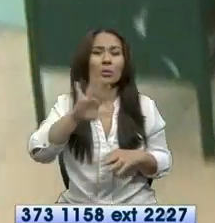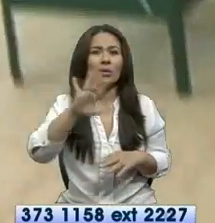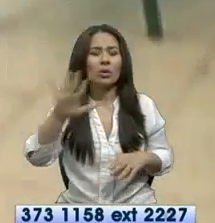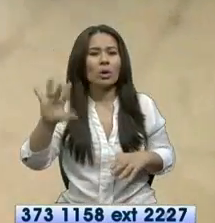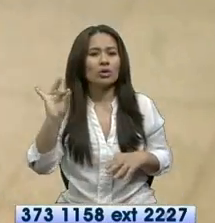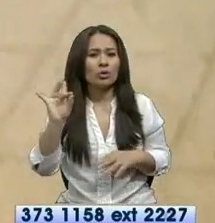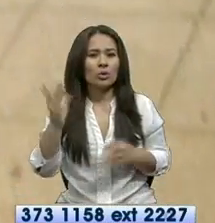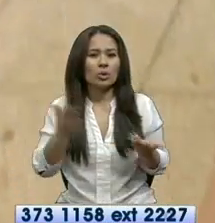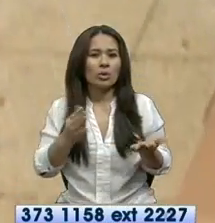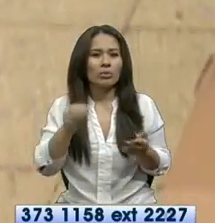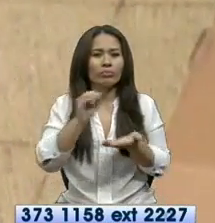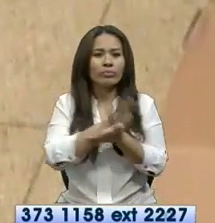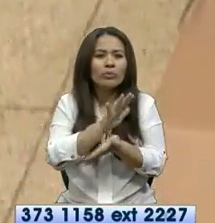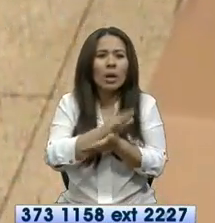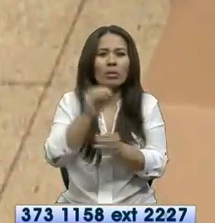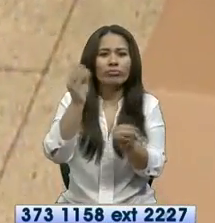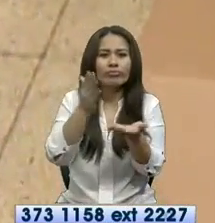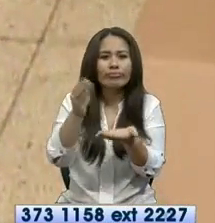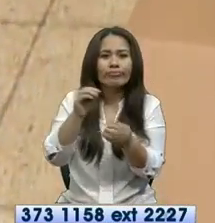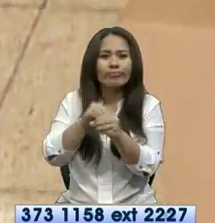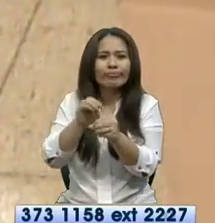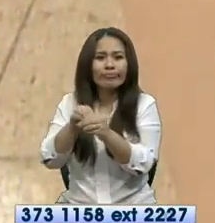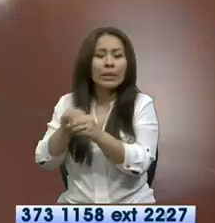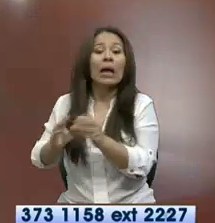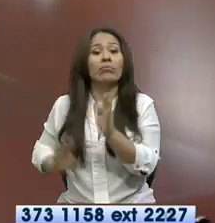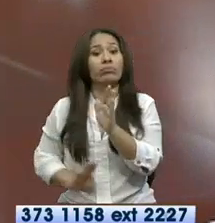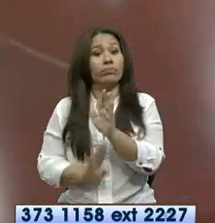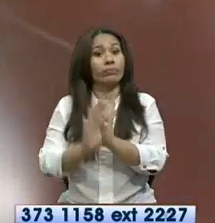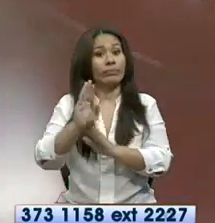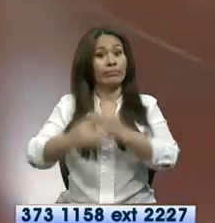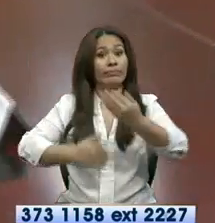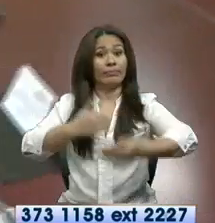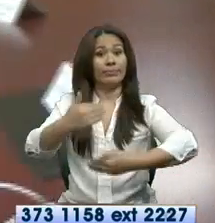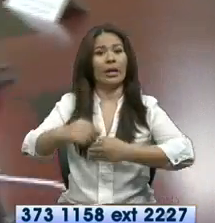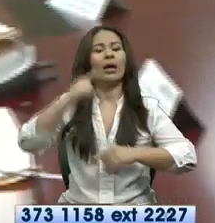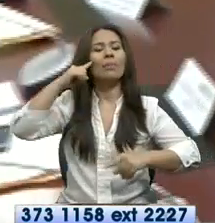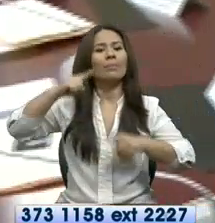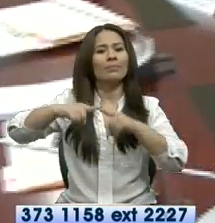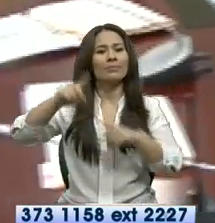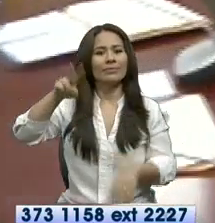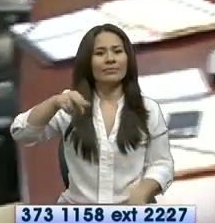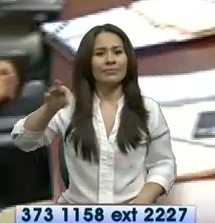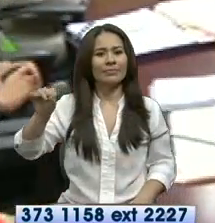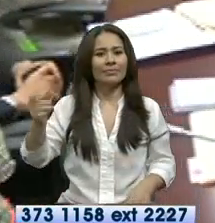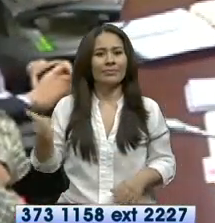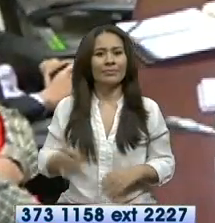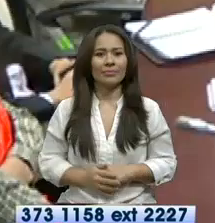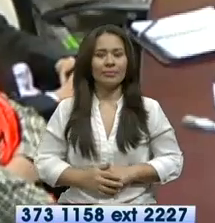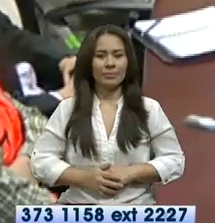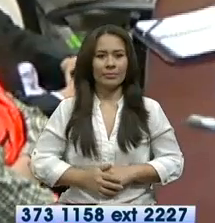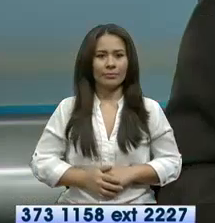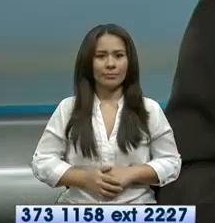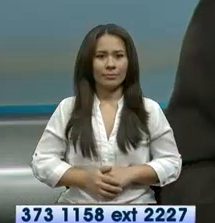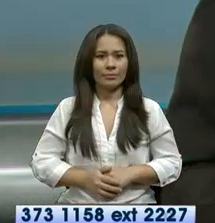3.558 recintos electorales. El proceso avanza, informó Enrique Muñoz.